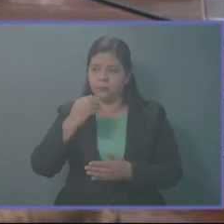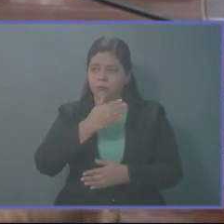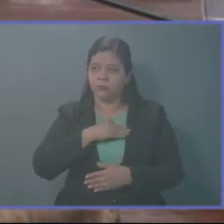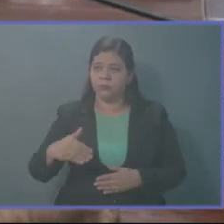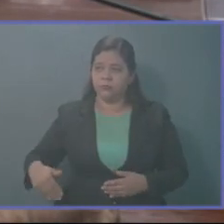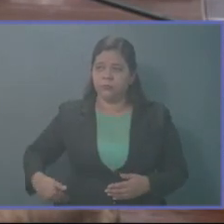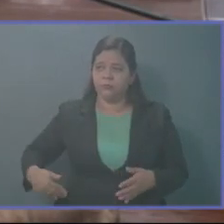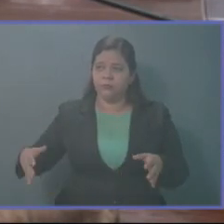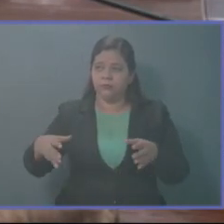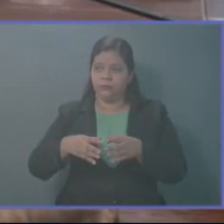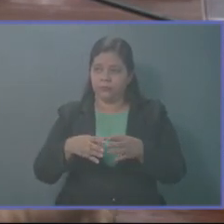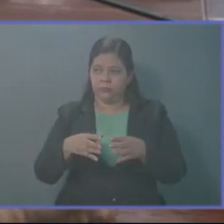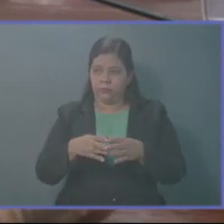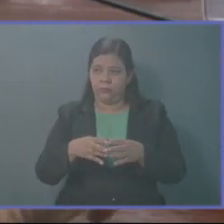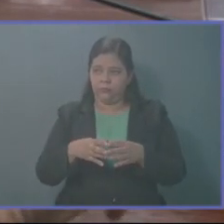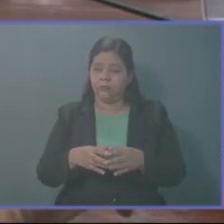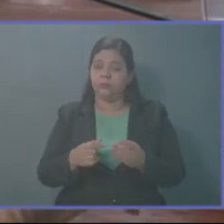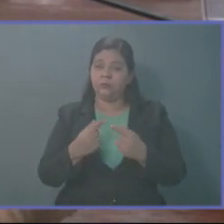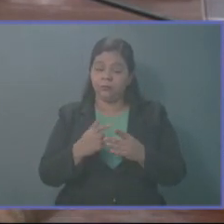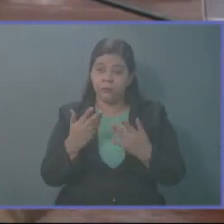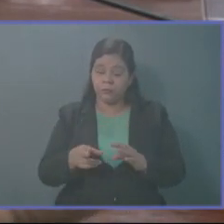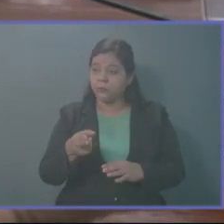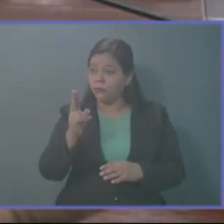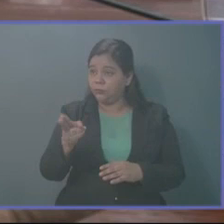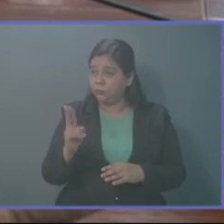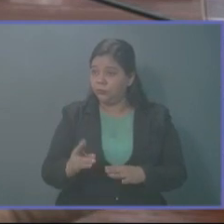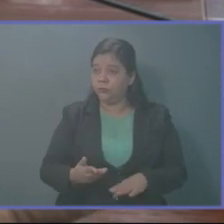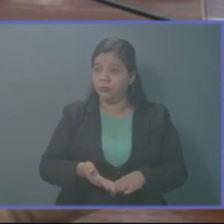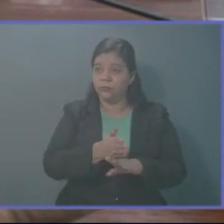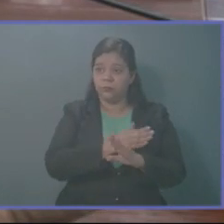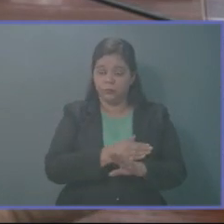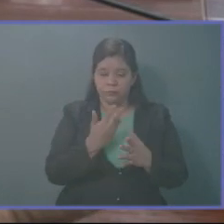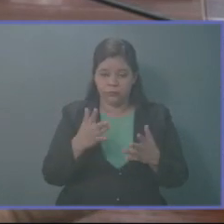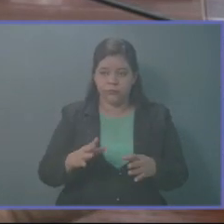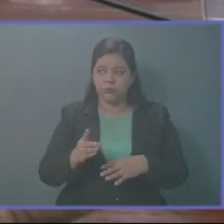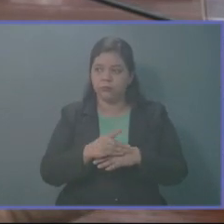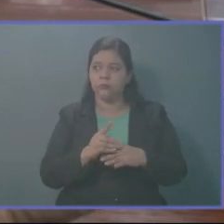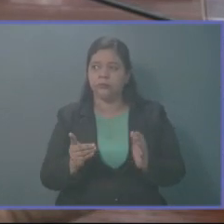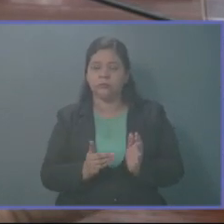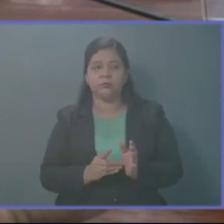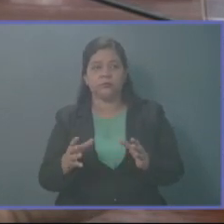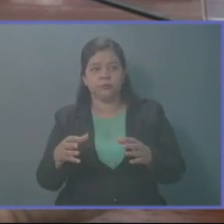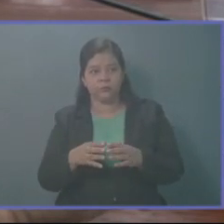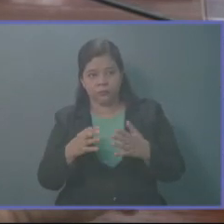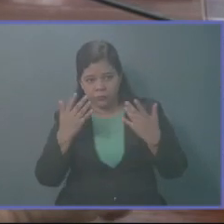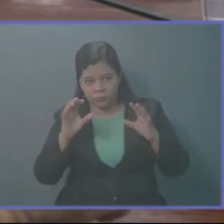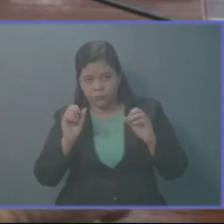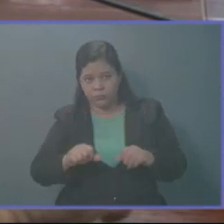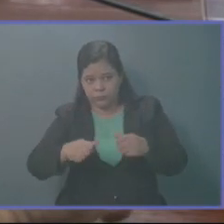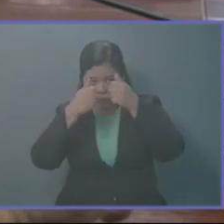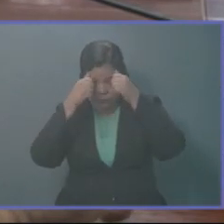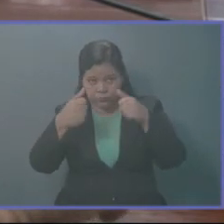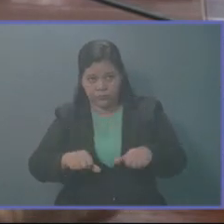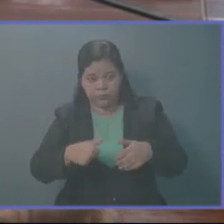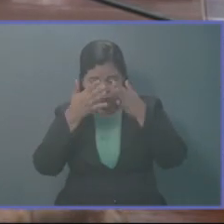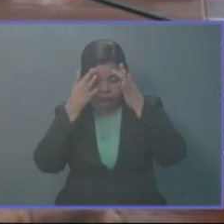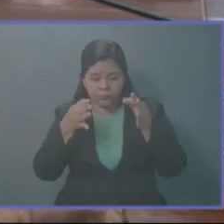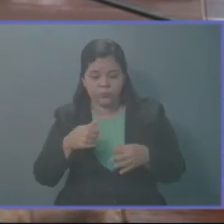la comisión, en la misma dirección que todos los colegas de esta comisión, que se pueda aprobar el dictamen hoy